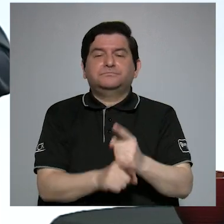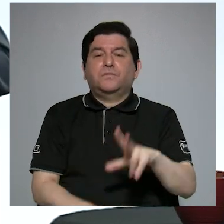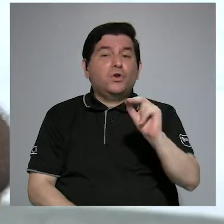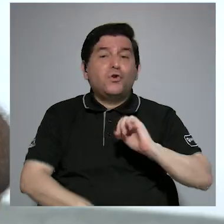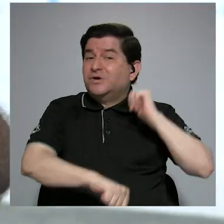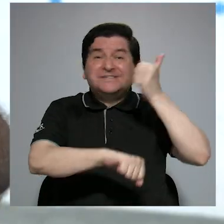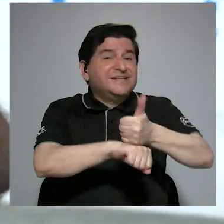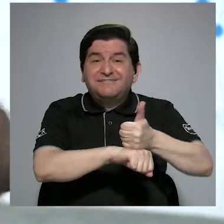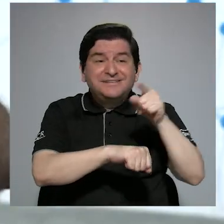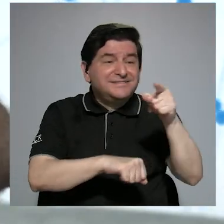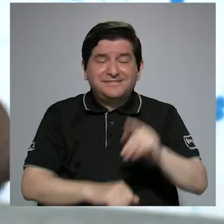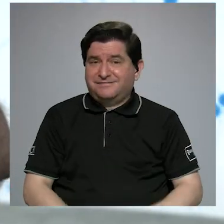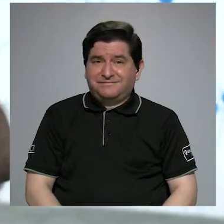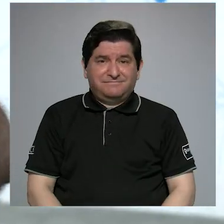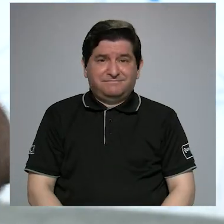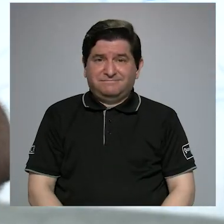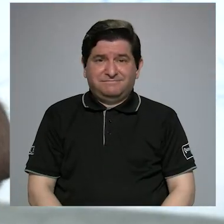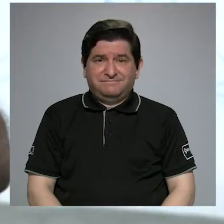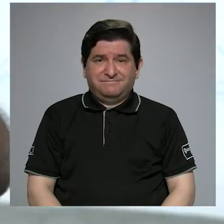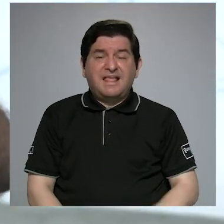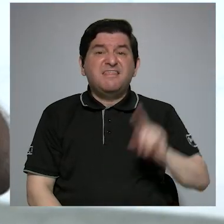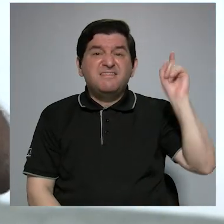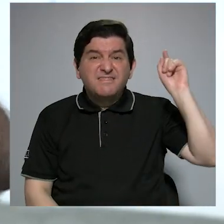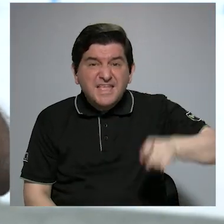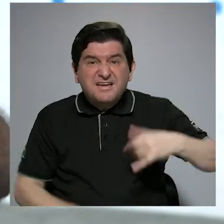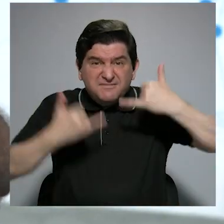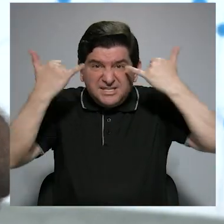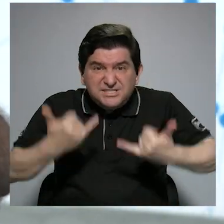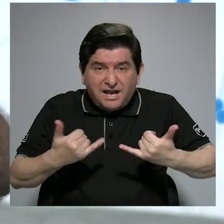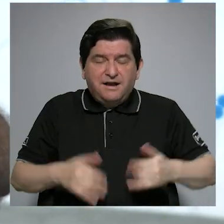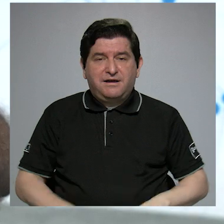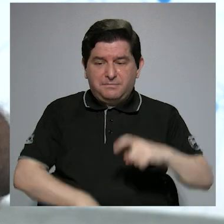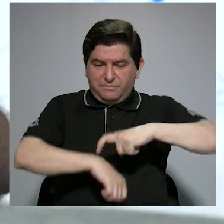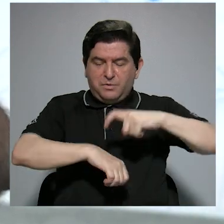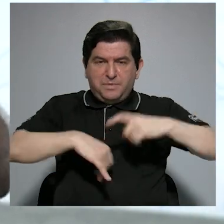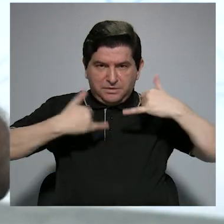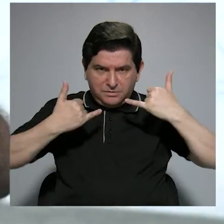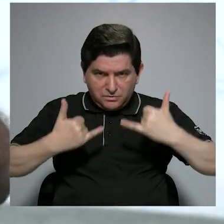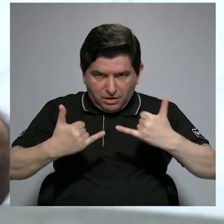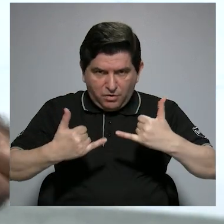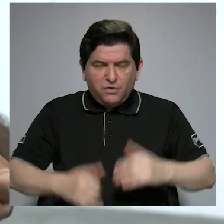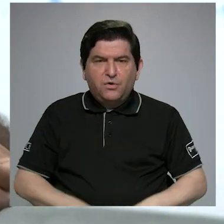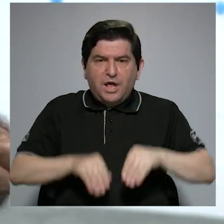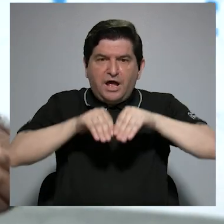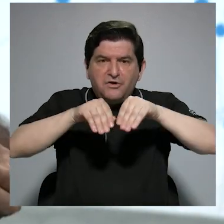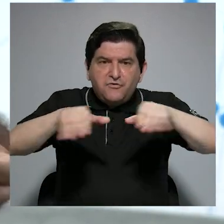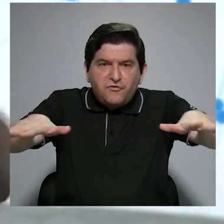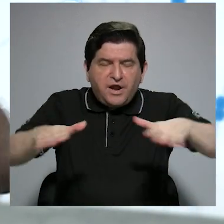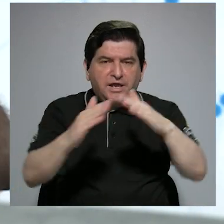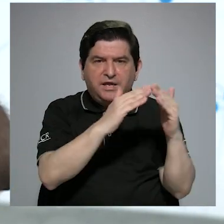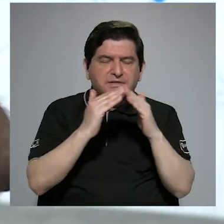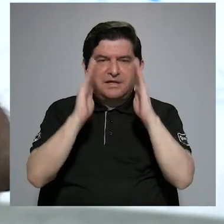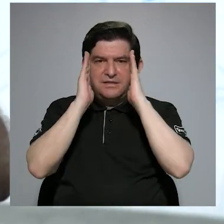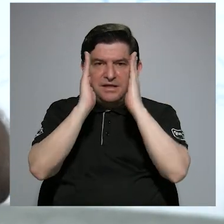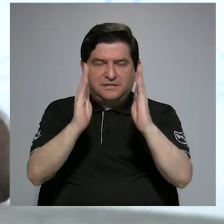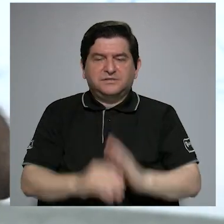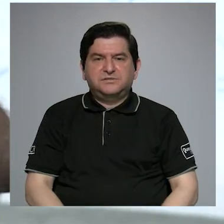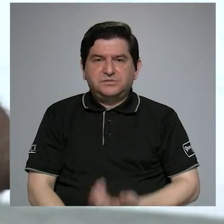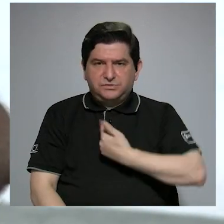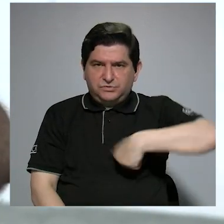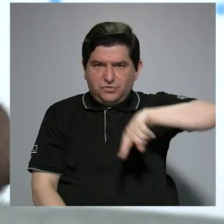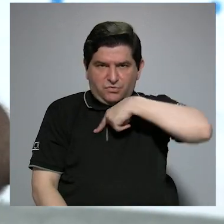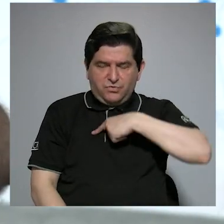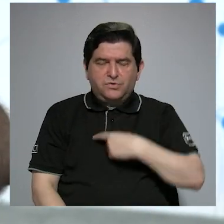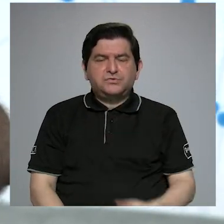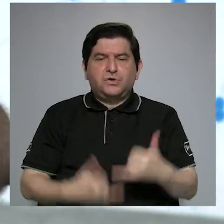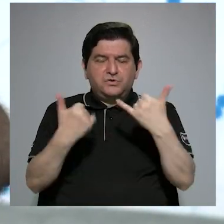no la hemos creado, ¿verdad? Deberíamos ya para este momento tener una red comunitaria de atención. Nosotros desde